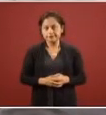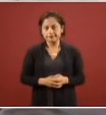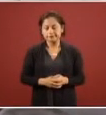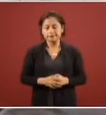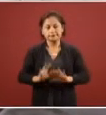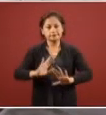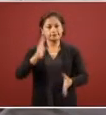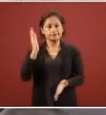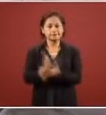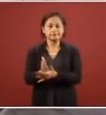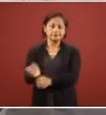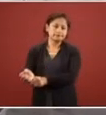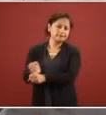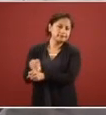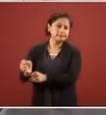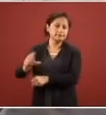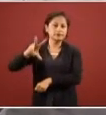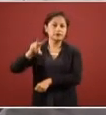torturando.